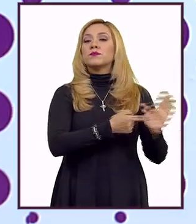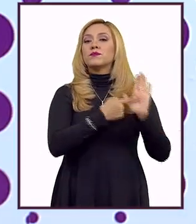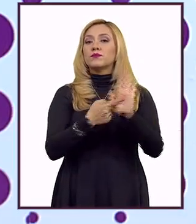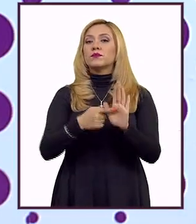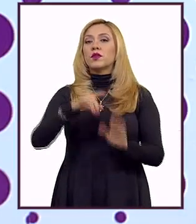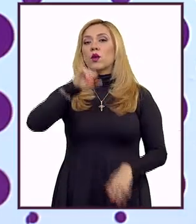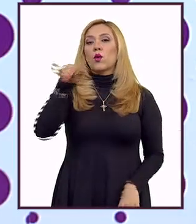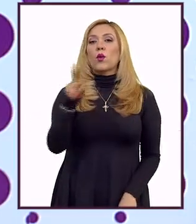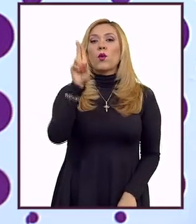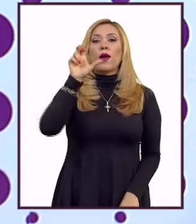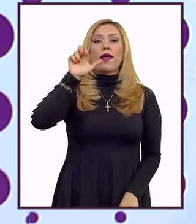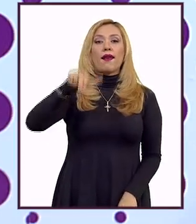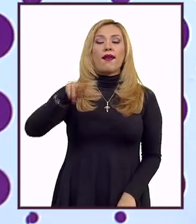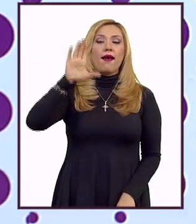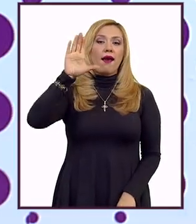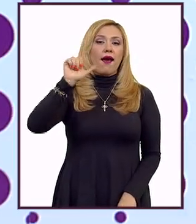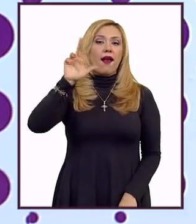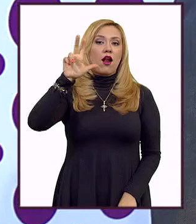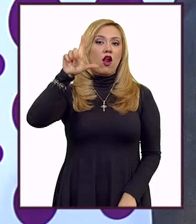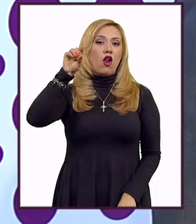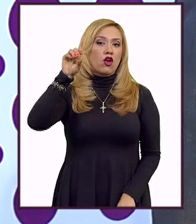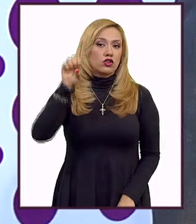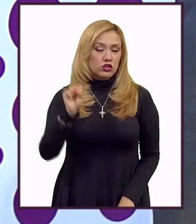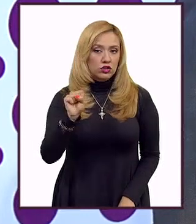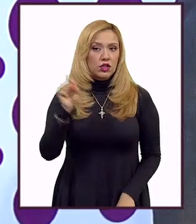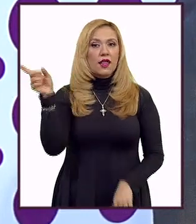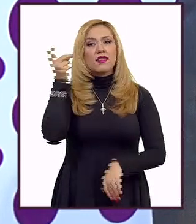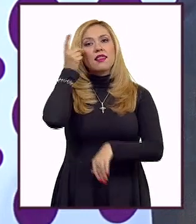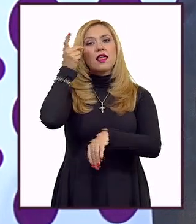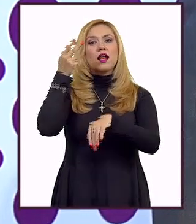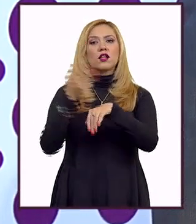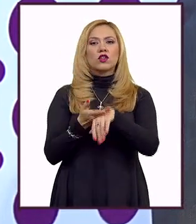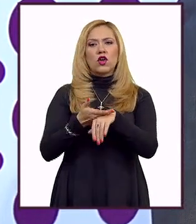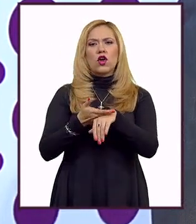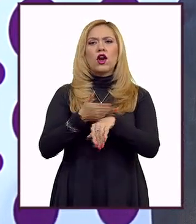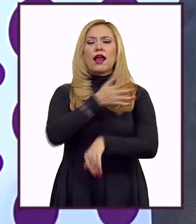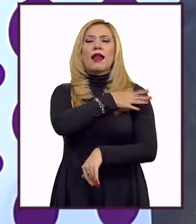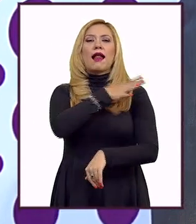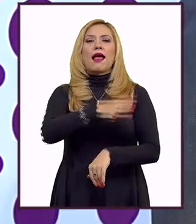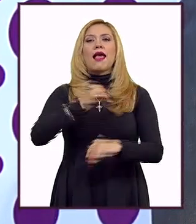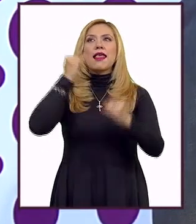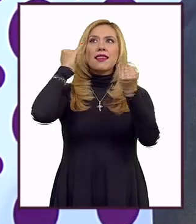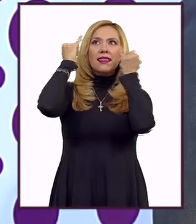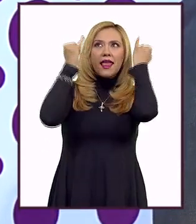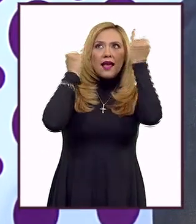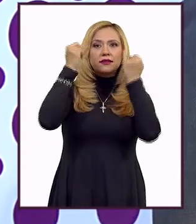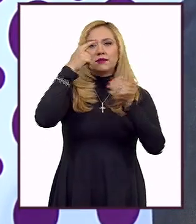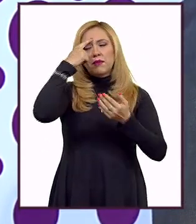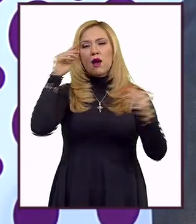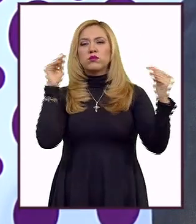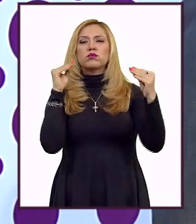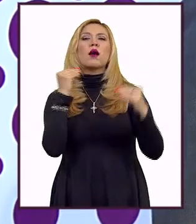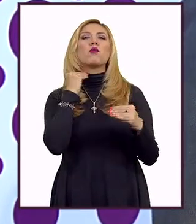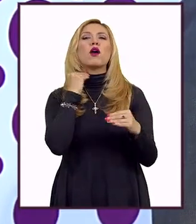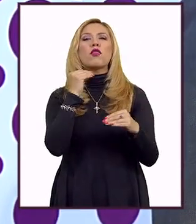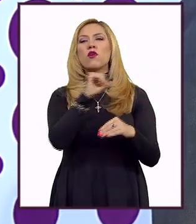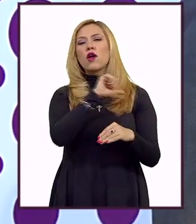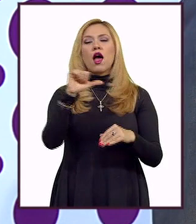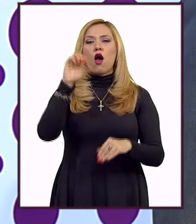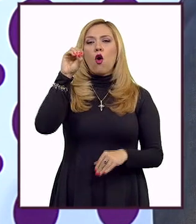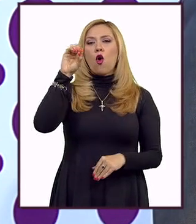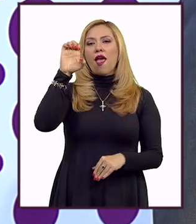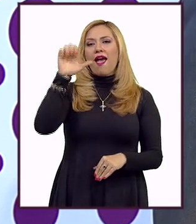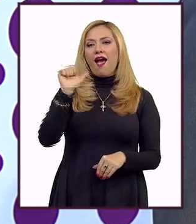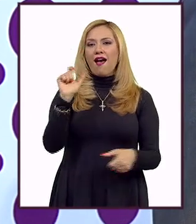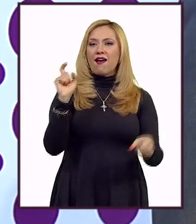Carlos Gutiérrez, director general de IDEAS, Litigio Estratégico en Derechos Humanos, quien destaca por su trabajo como consultor experto en la OEA